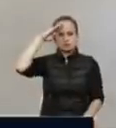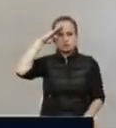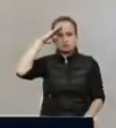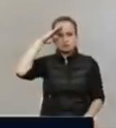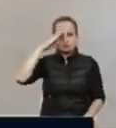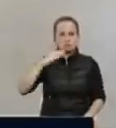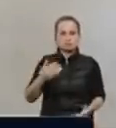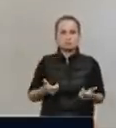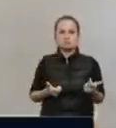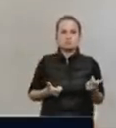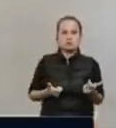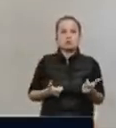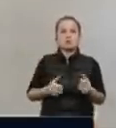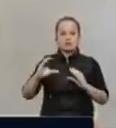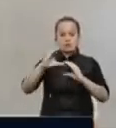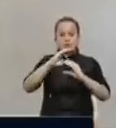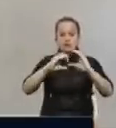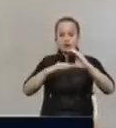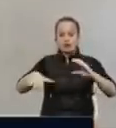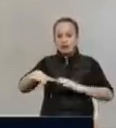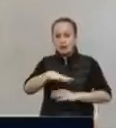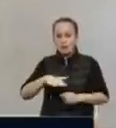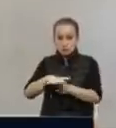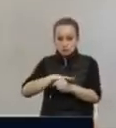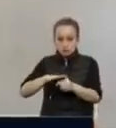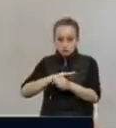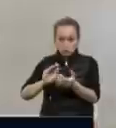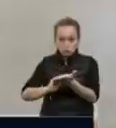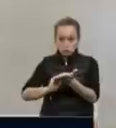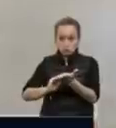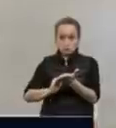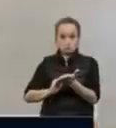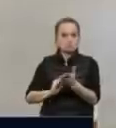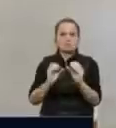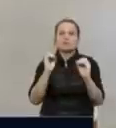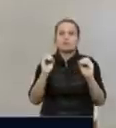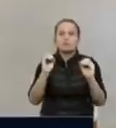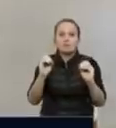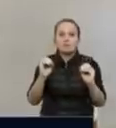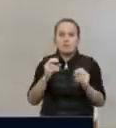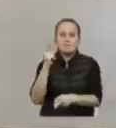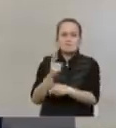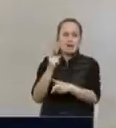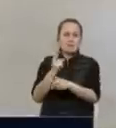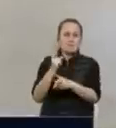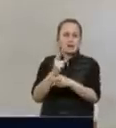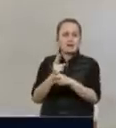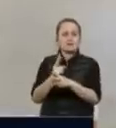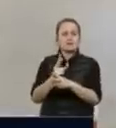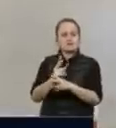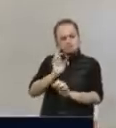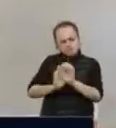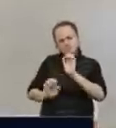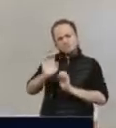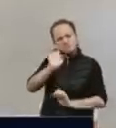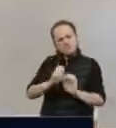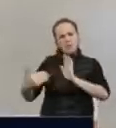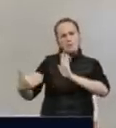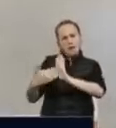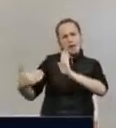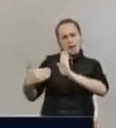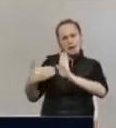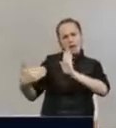porque la situación en el Bajo Cauca no se ha solucionado. Y hemos resistido todas las